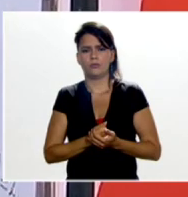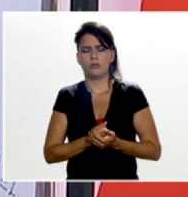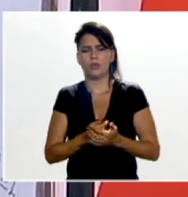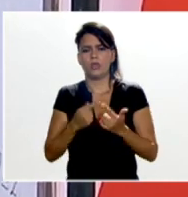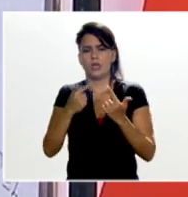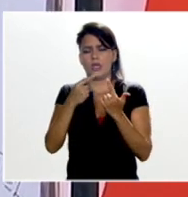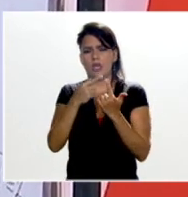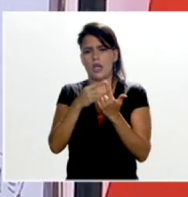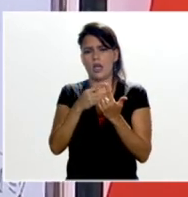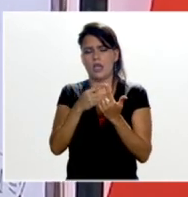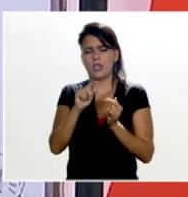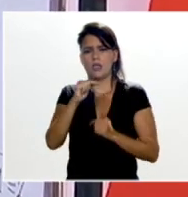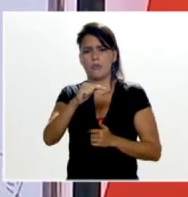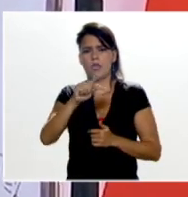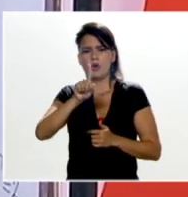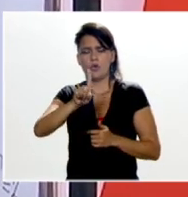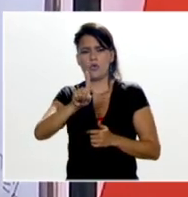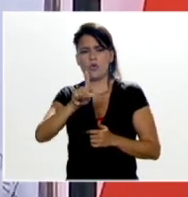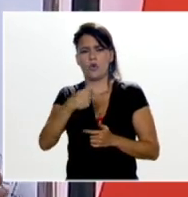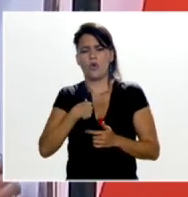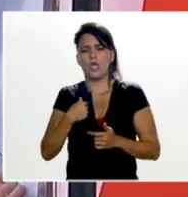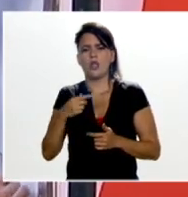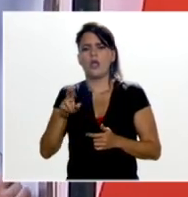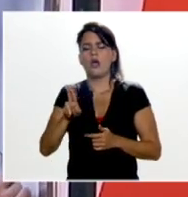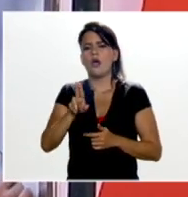Y la raíz cuadrada de menos 1 es la unidad imaginaria.